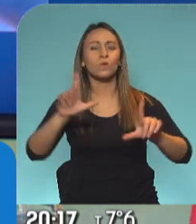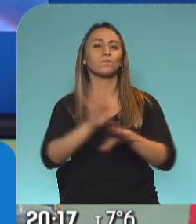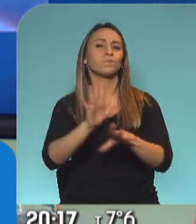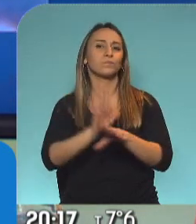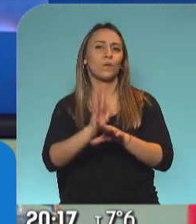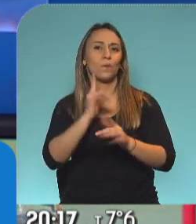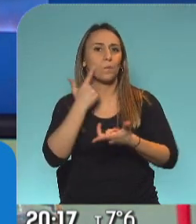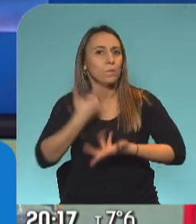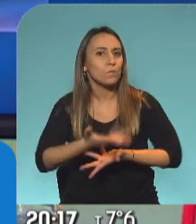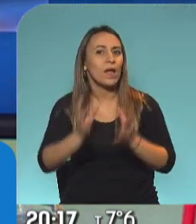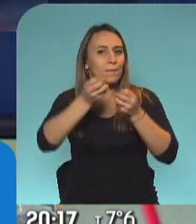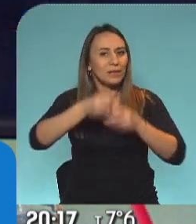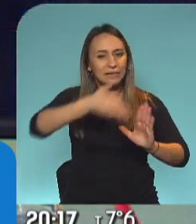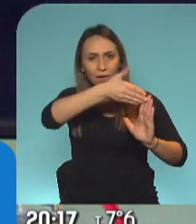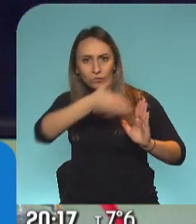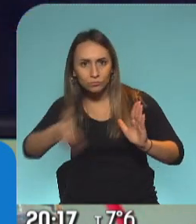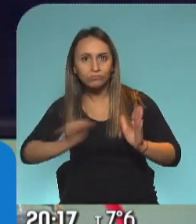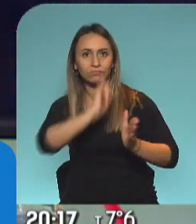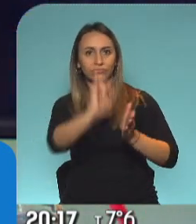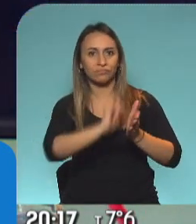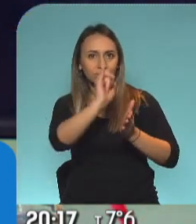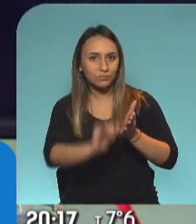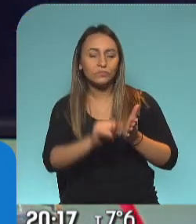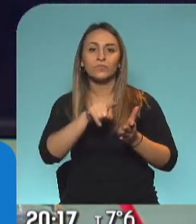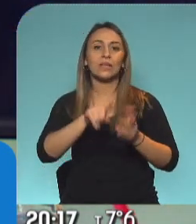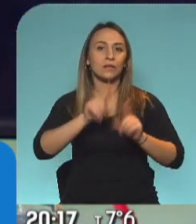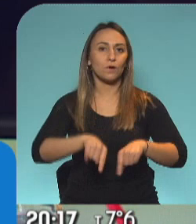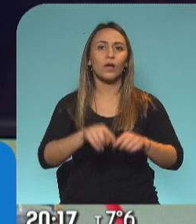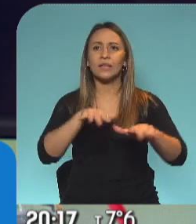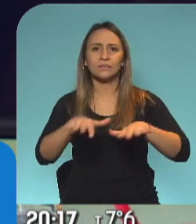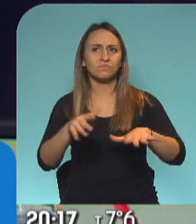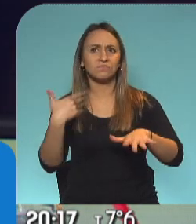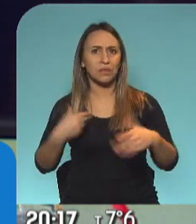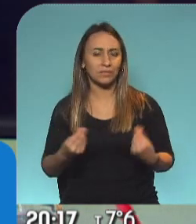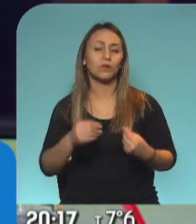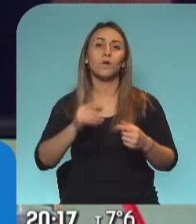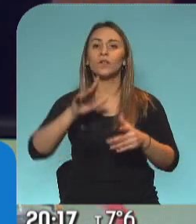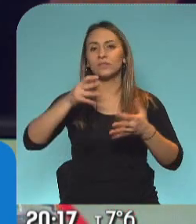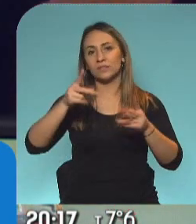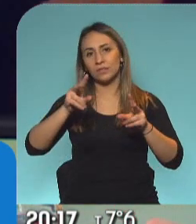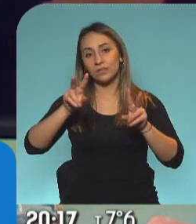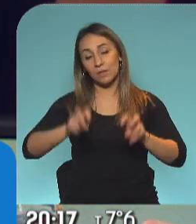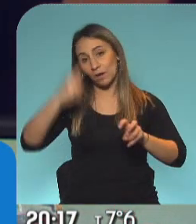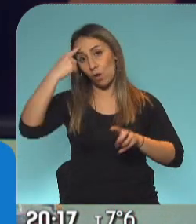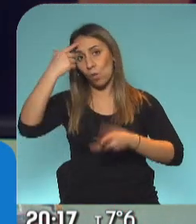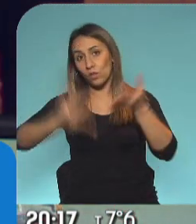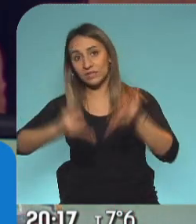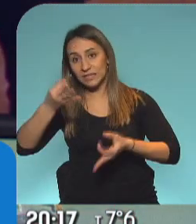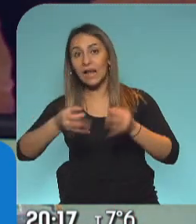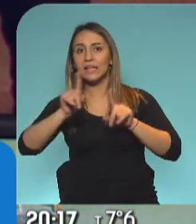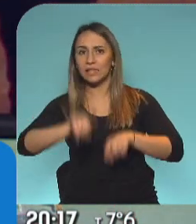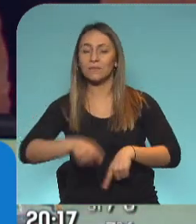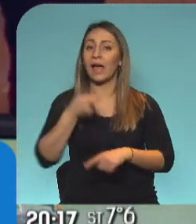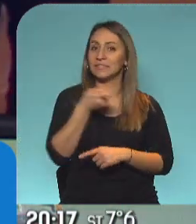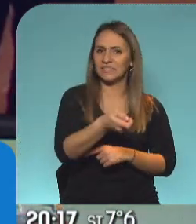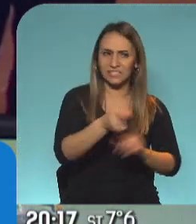a suerte de punto de estado de lo que ha sucedido, más desde lo judicial, más desde el caso, desde el asesinato